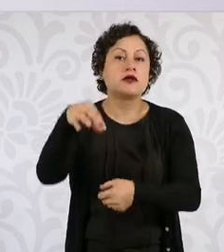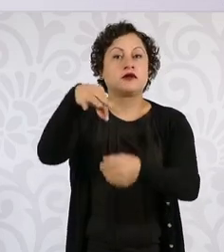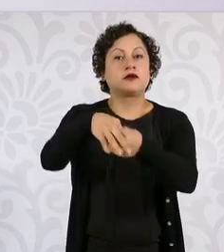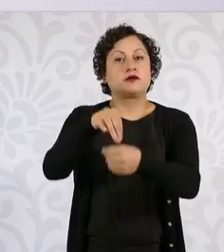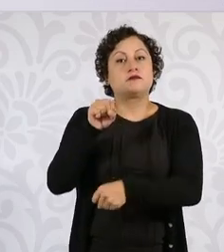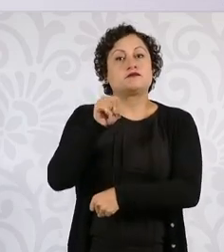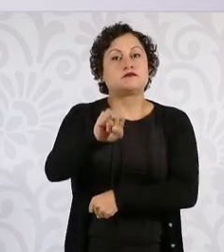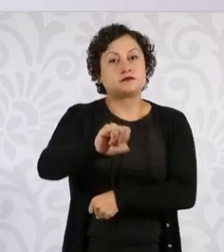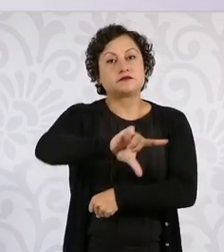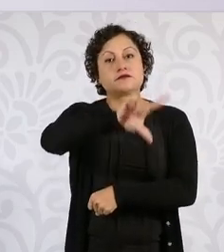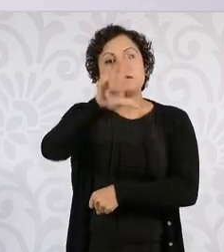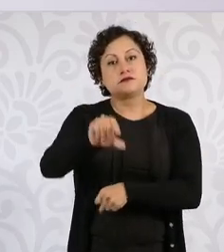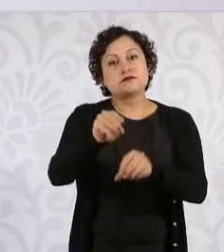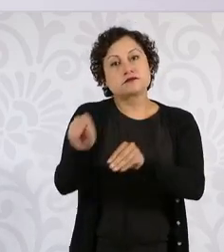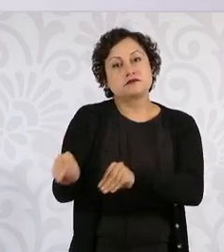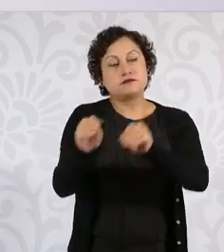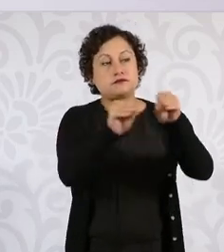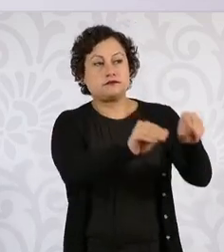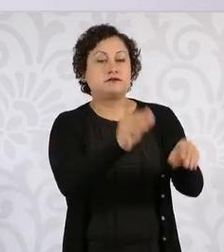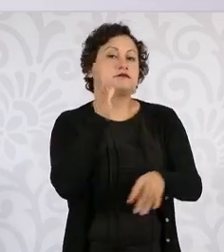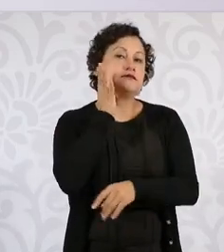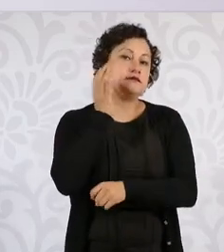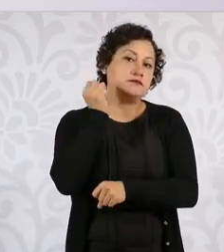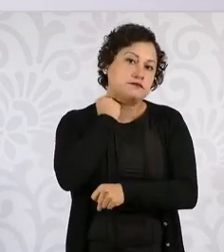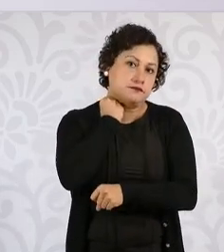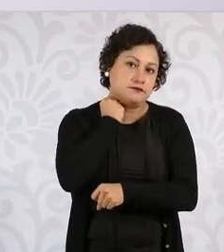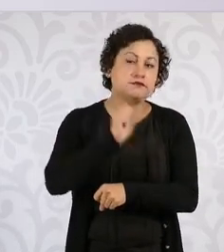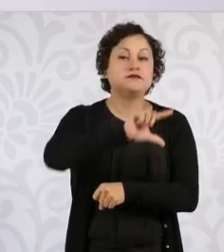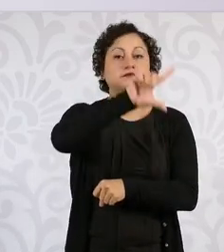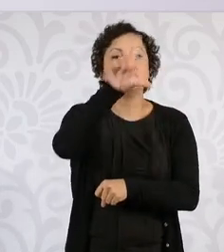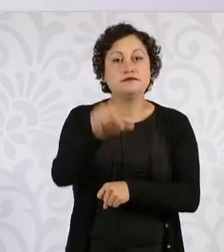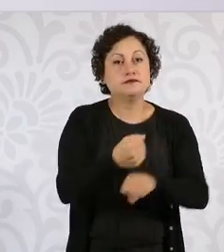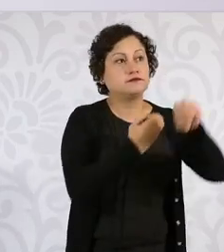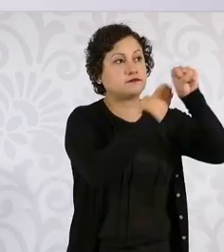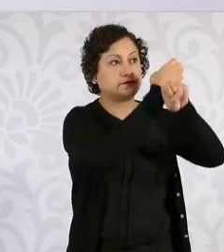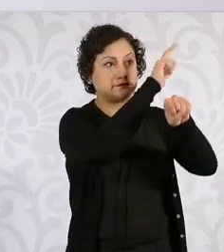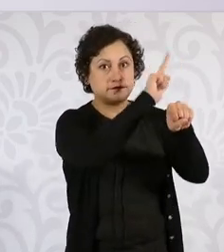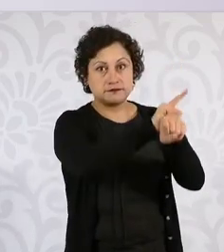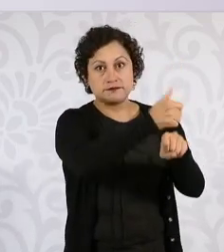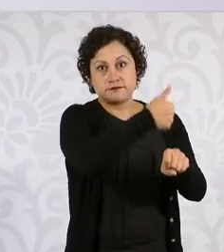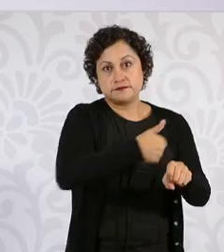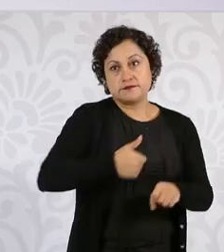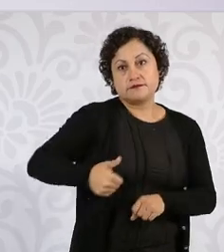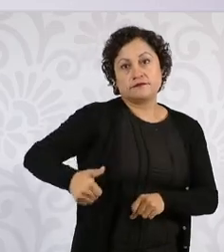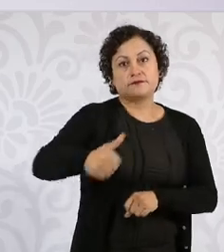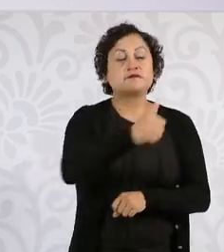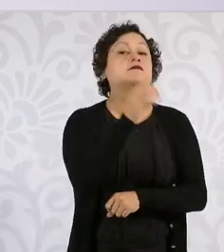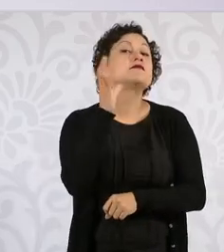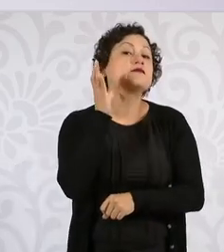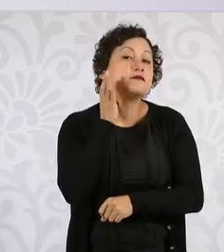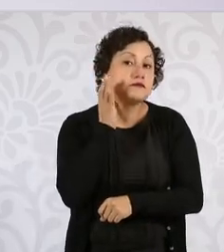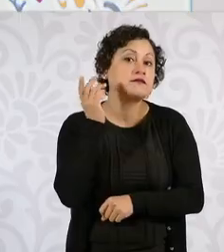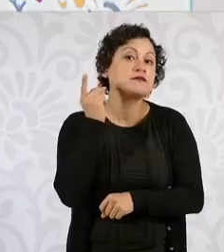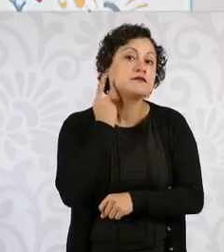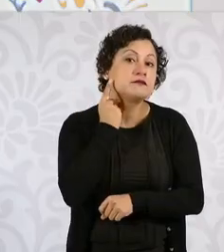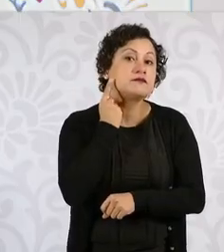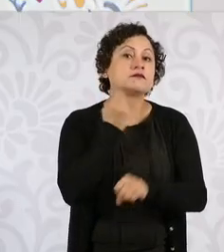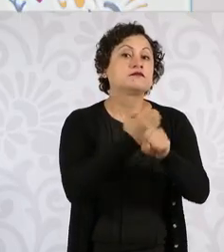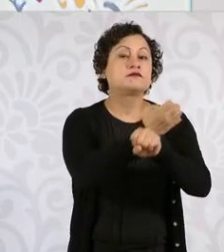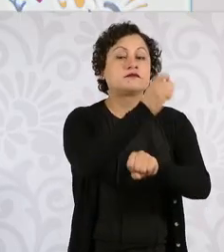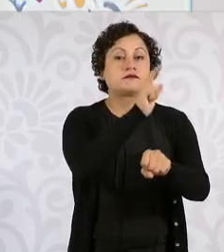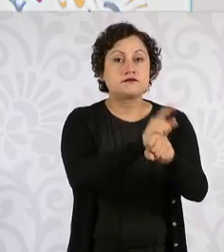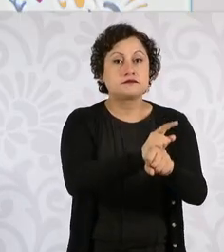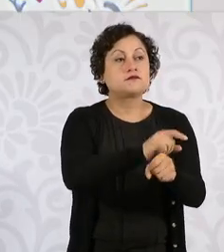a los congresos estatales. Pero es importante que se conozca esto, que es pues parte de lo que se